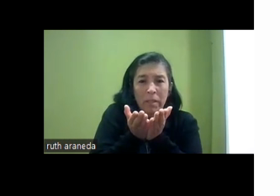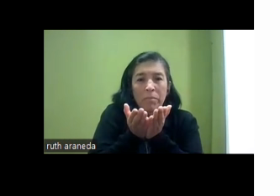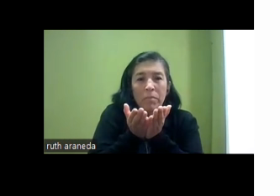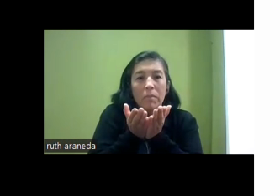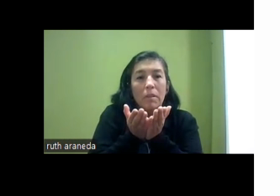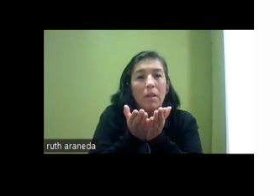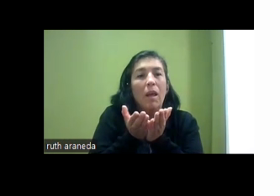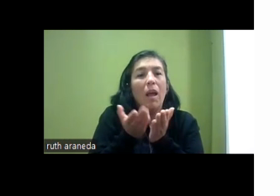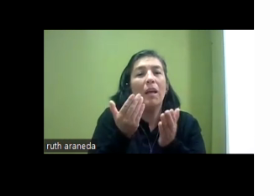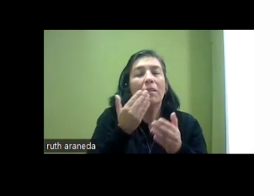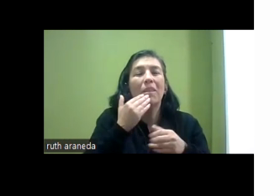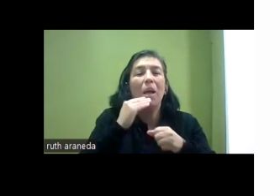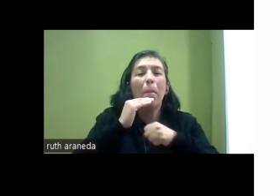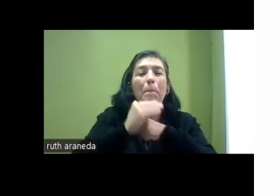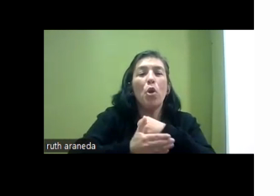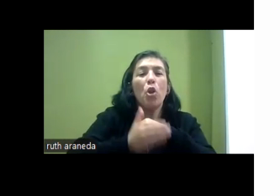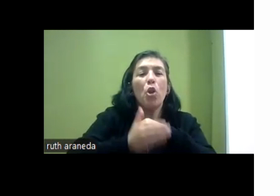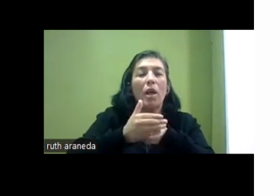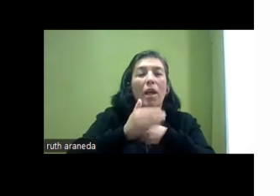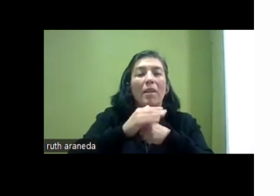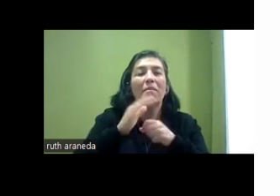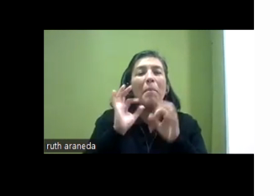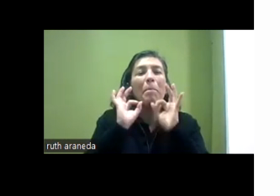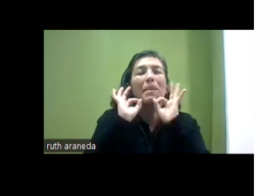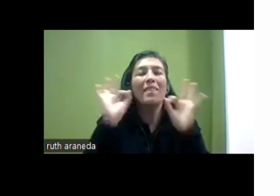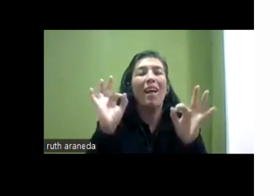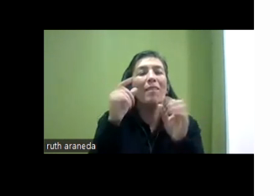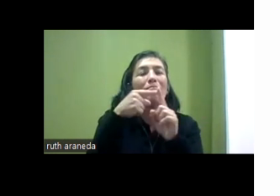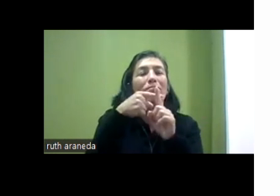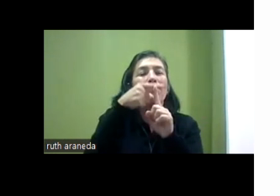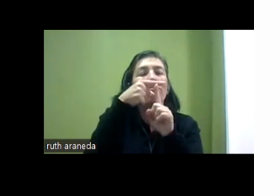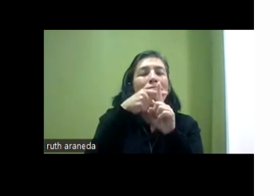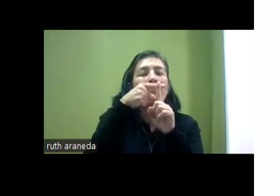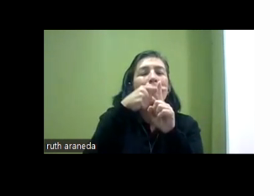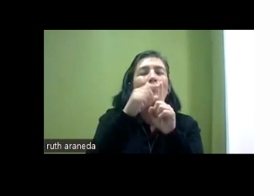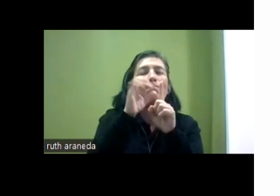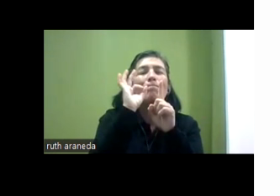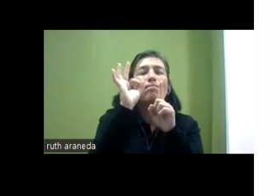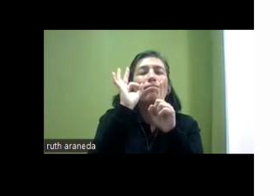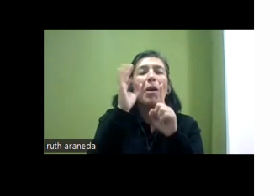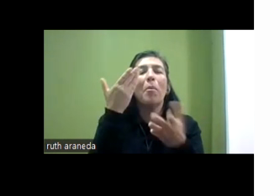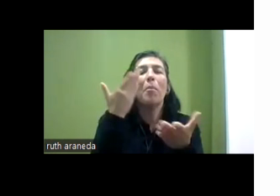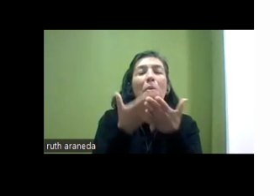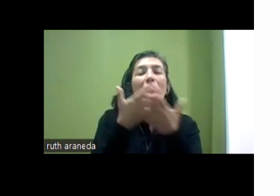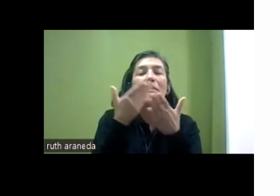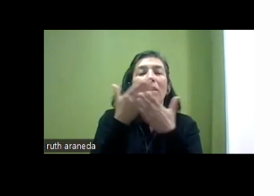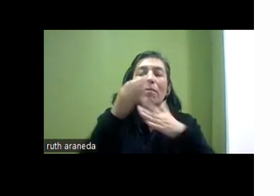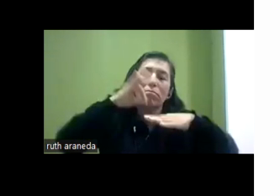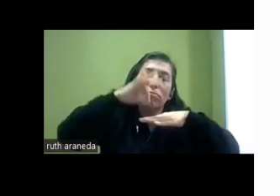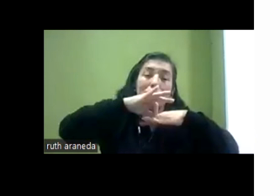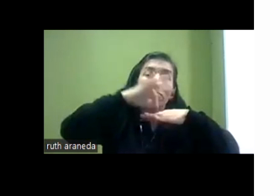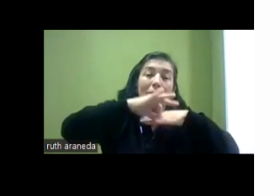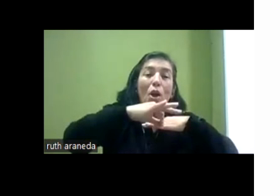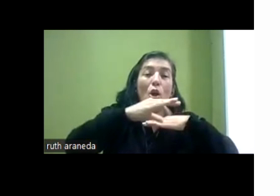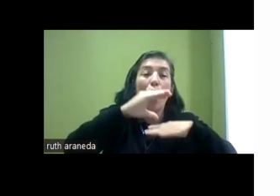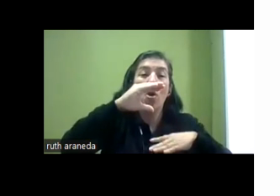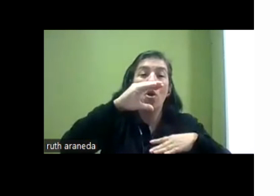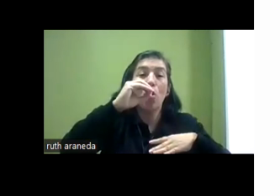una protección de las temperaturas, que era posible cultivar hoja de coca eh,